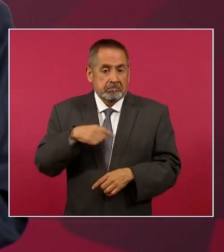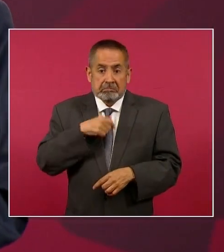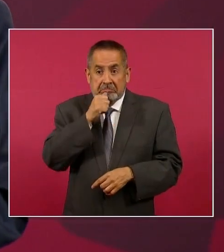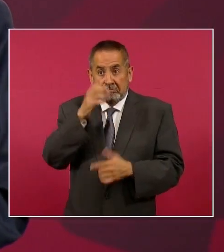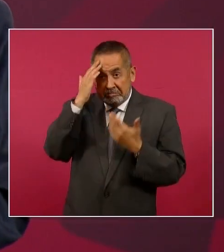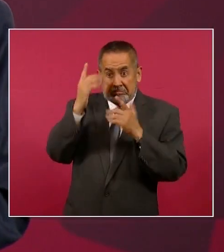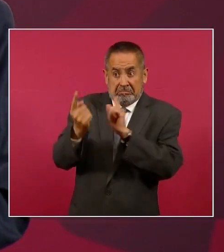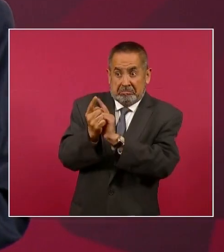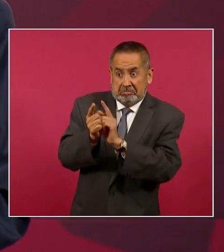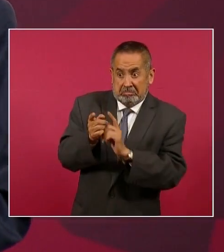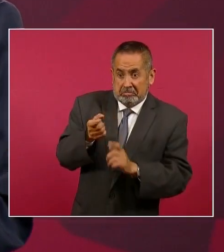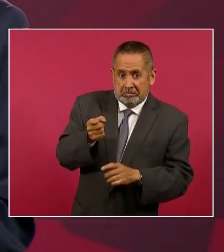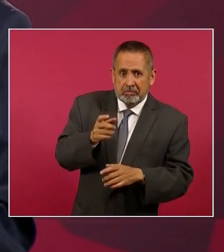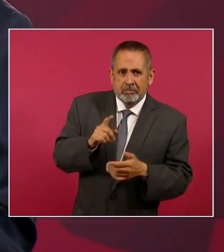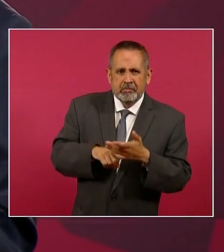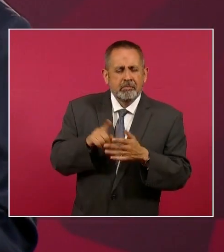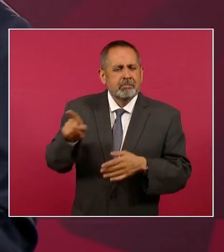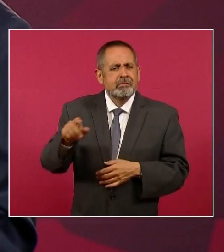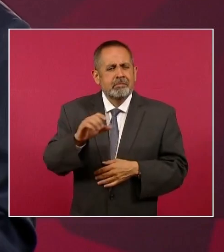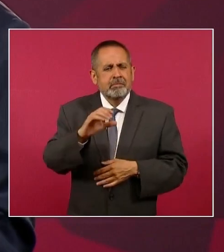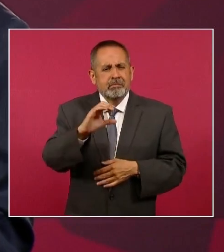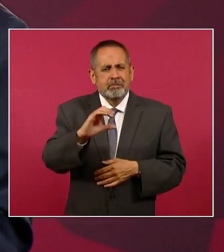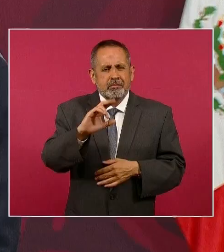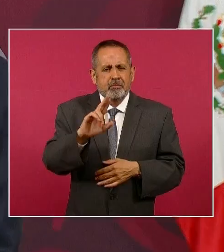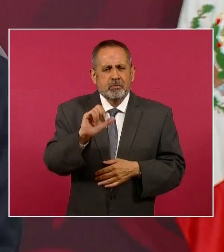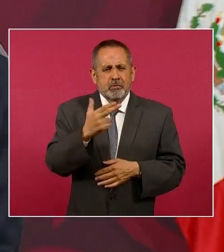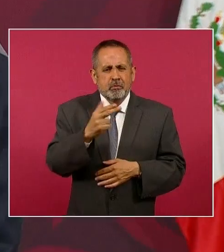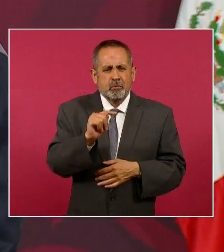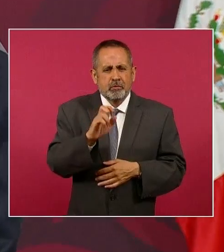yo a Cuauhtémoc Blanco,